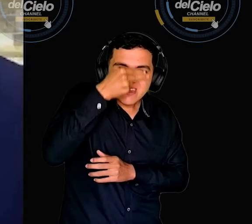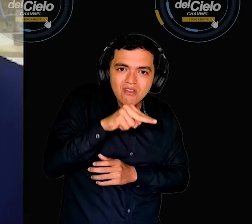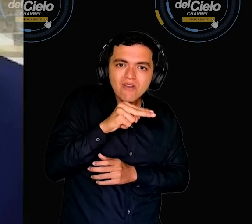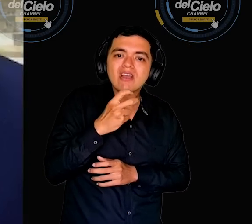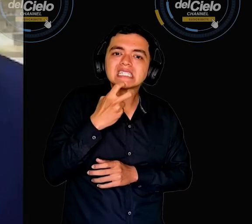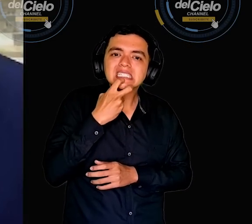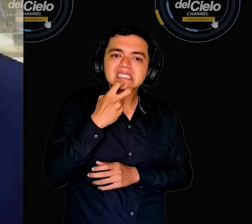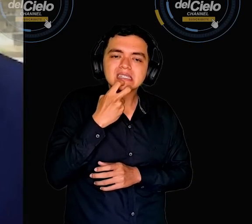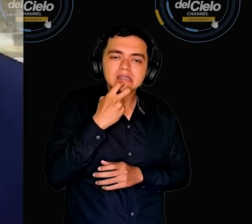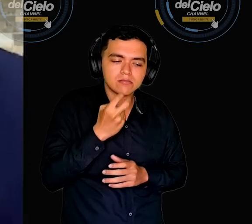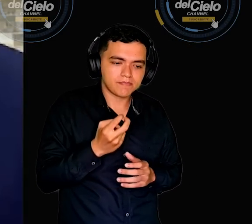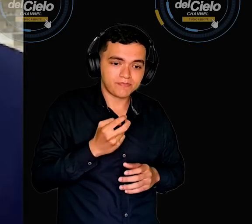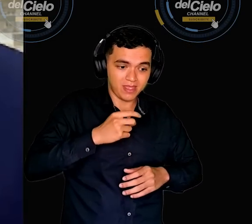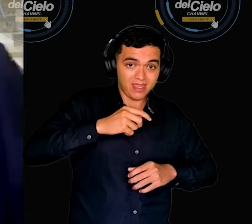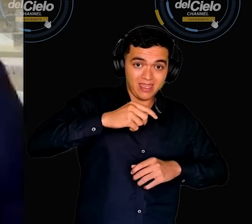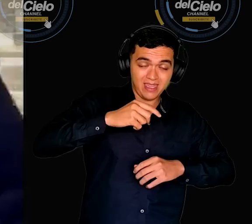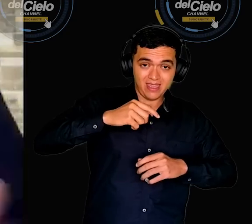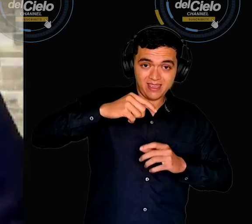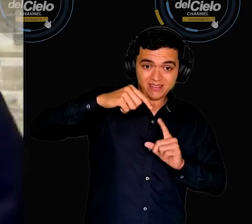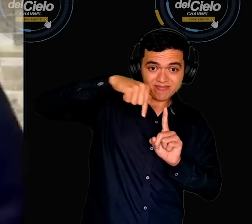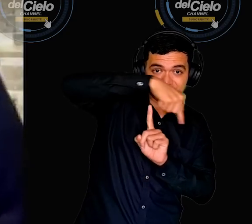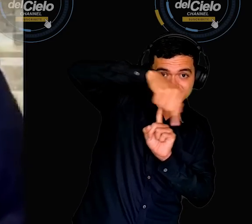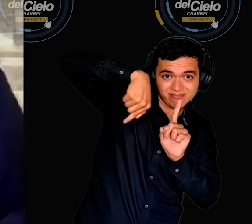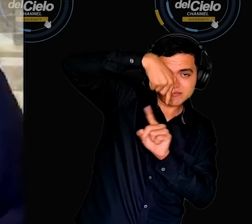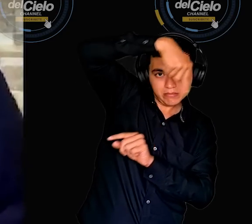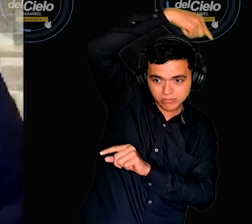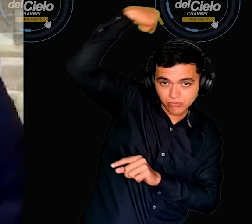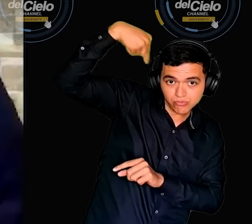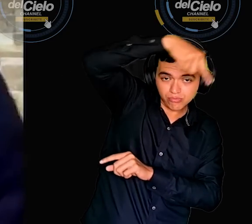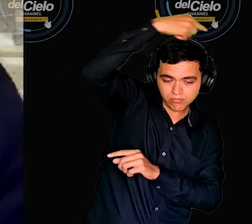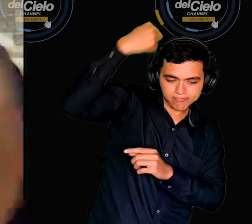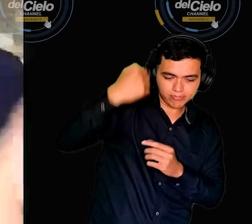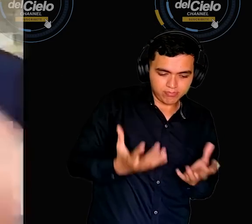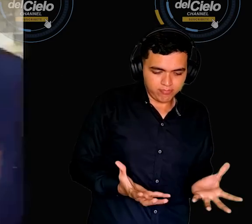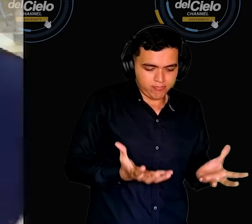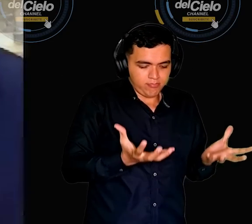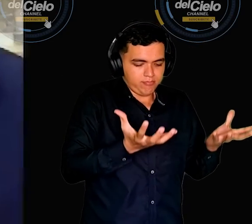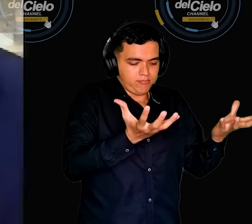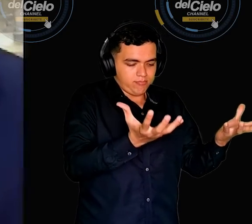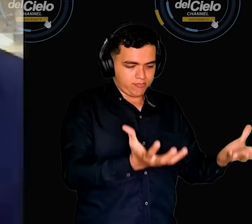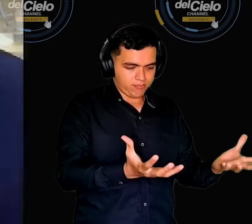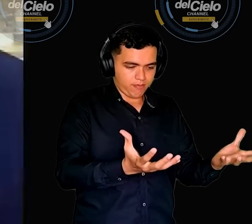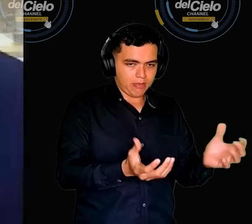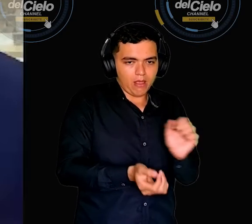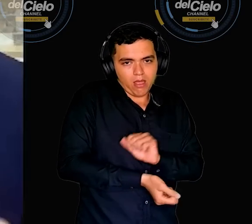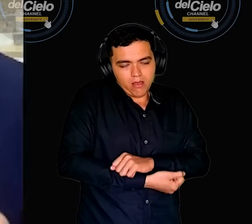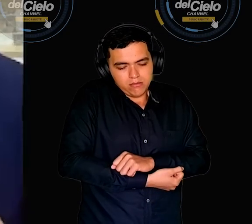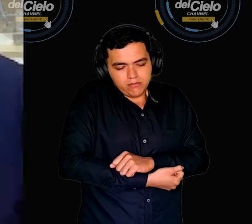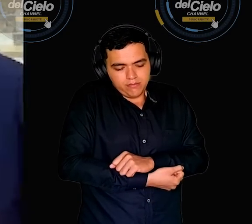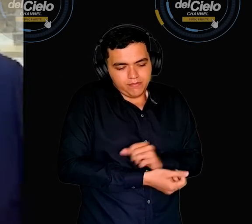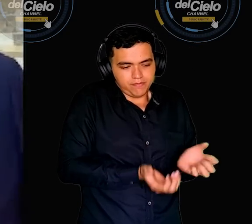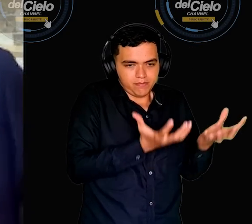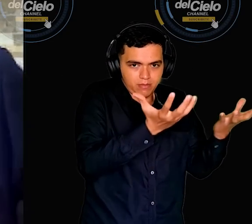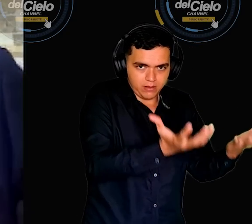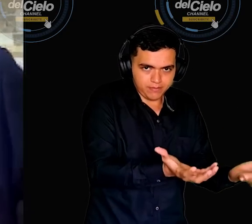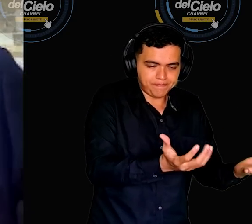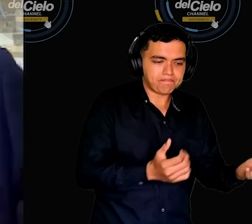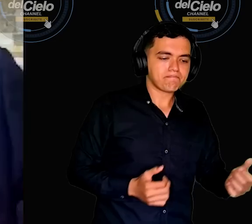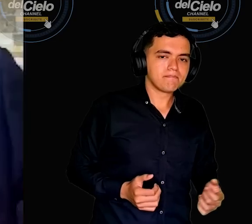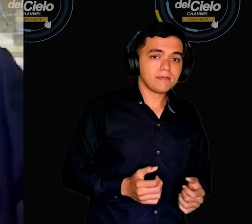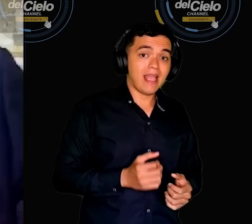esa meta, esa permanencia que nosotros queremos darle a nuestra casa. Si usted, hermano y hermana,